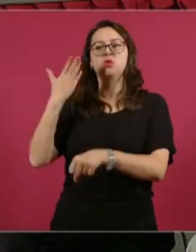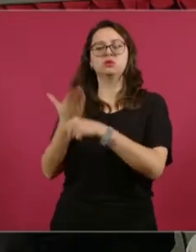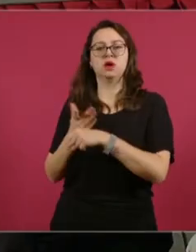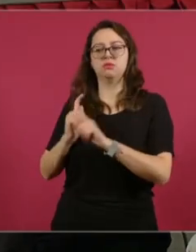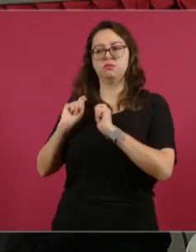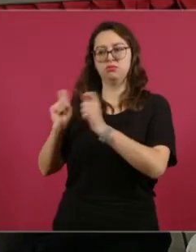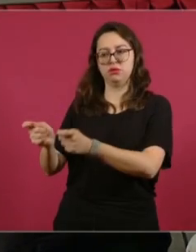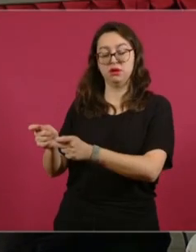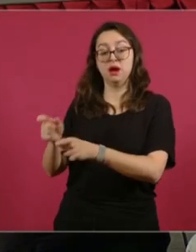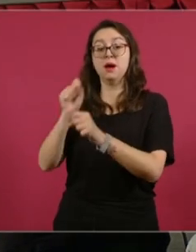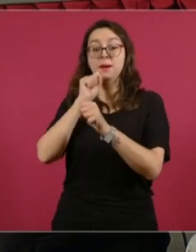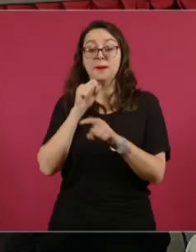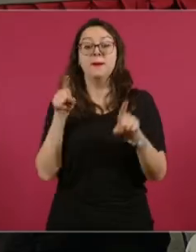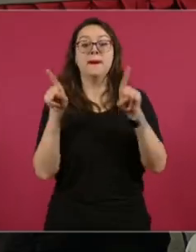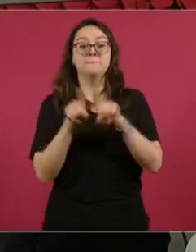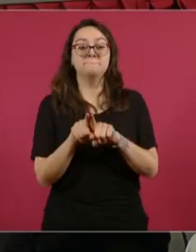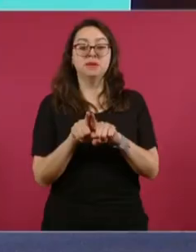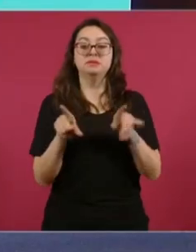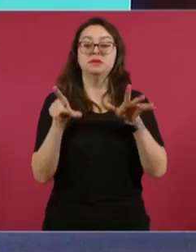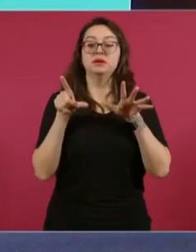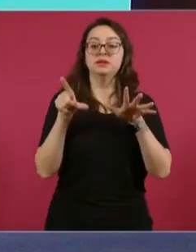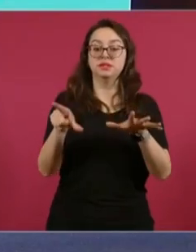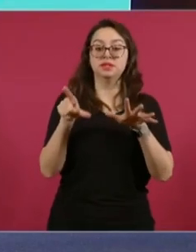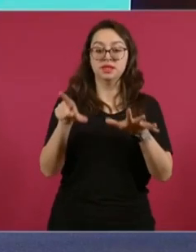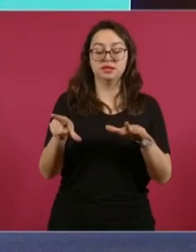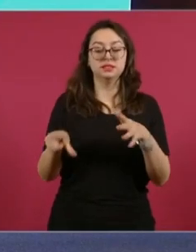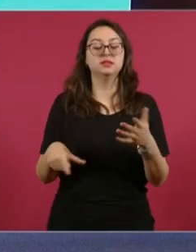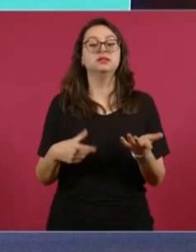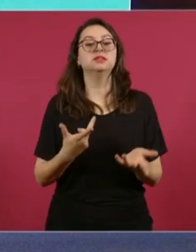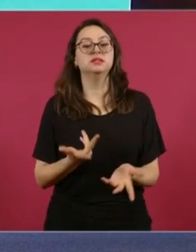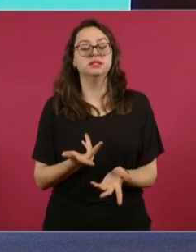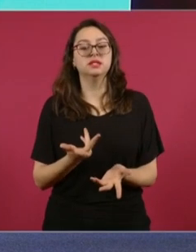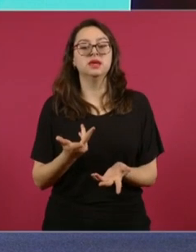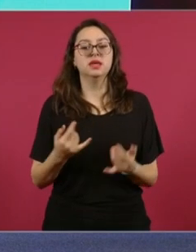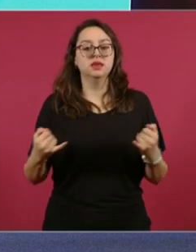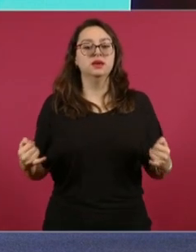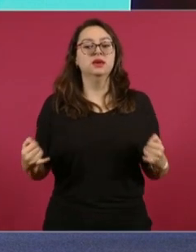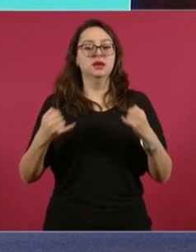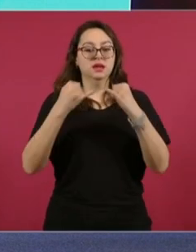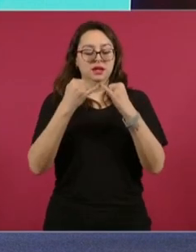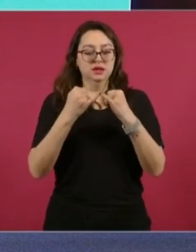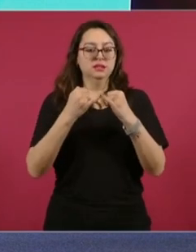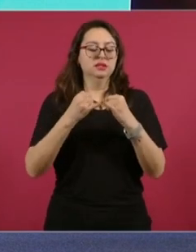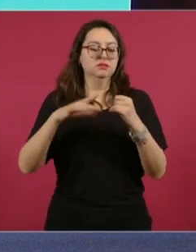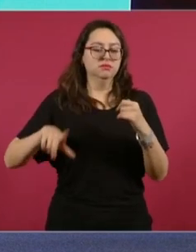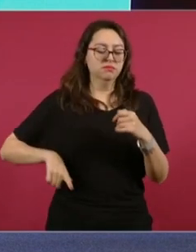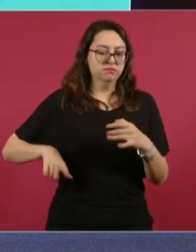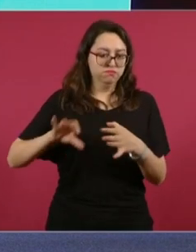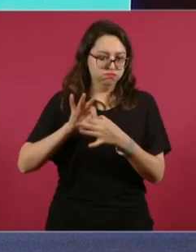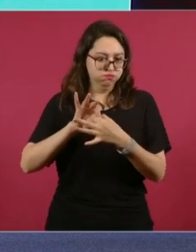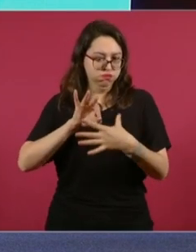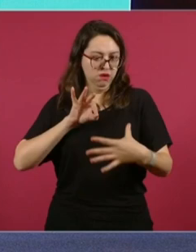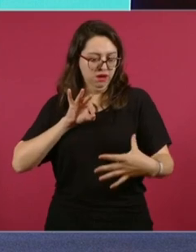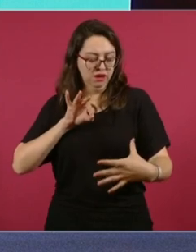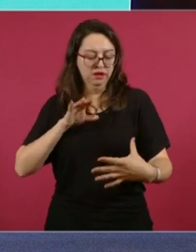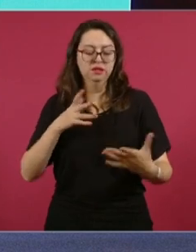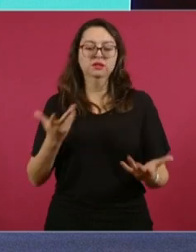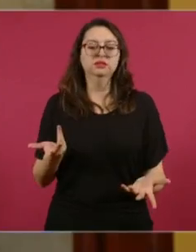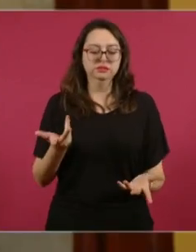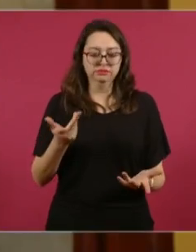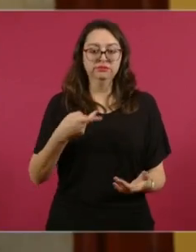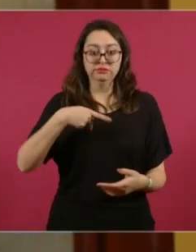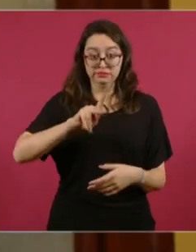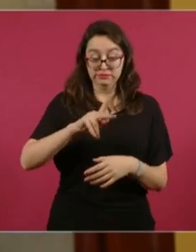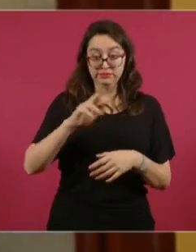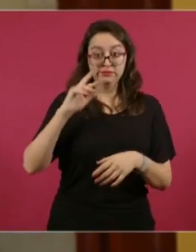También desaparecer 17 organismos descentralizados y desconcentrados para que formen parte de las dependencias